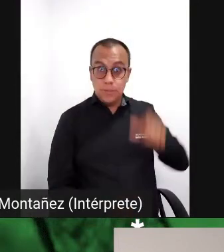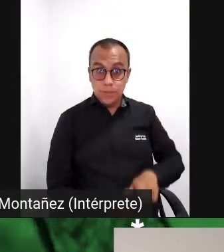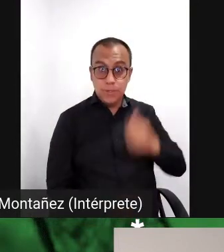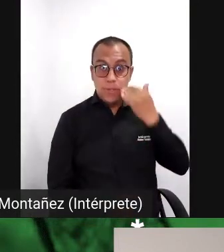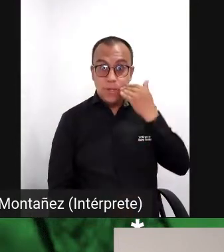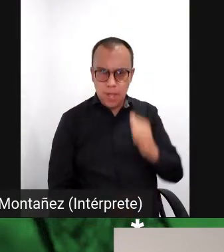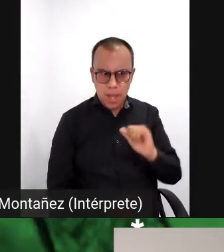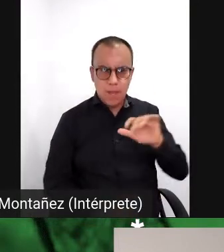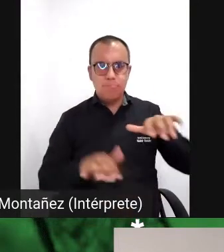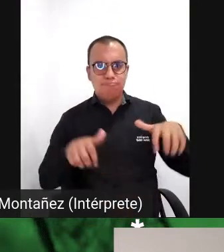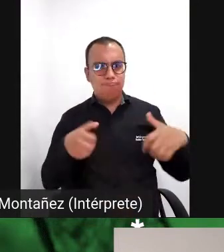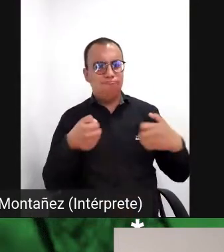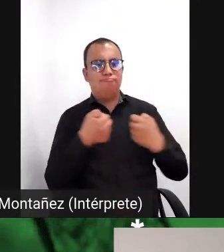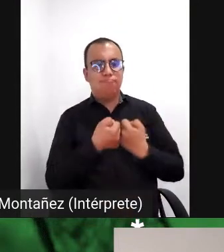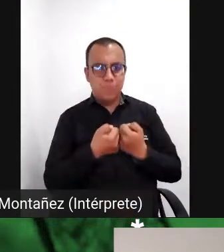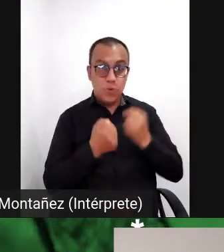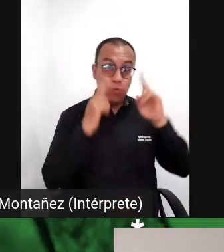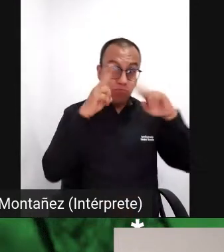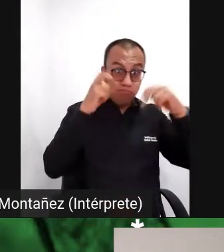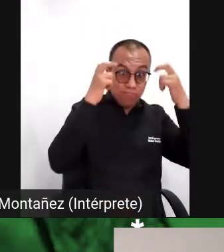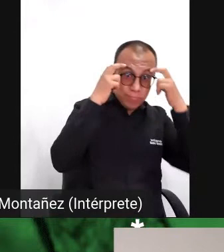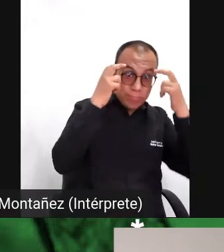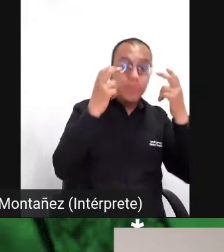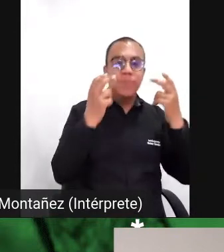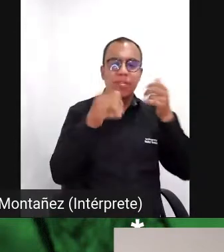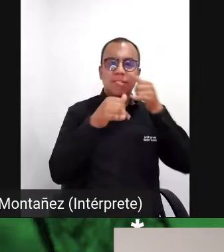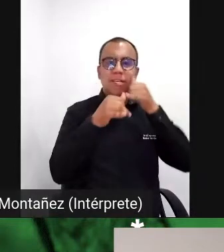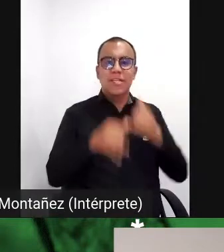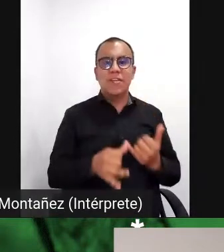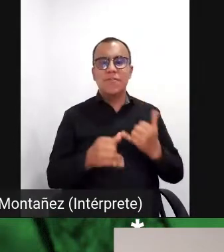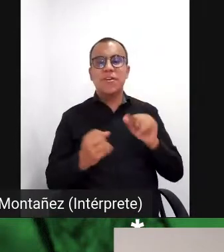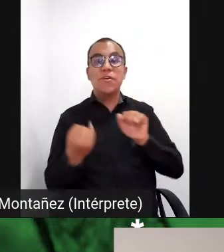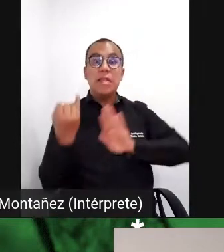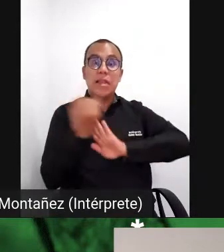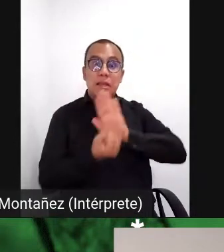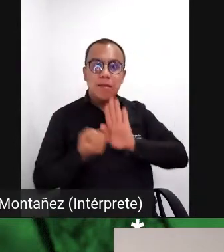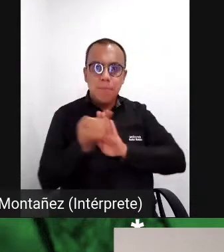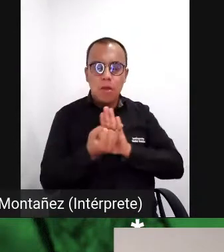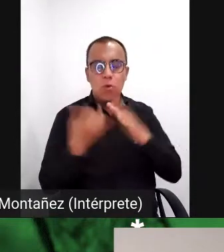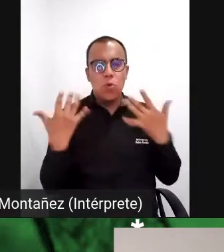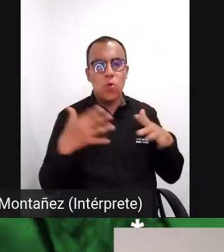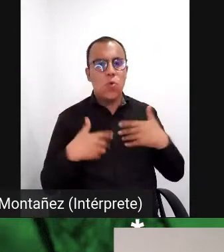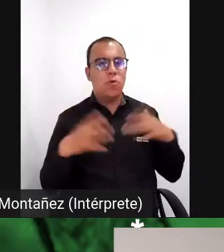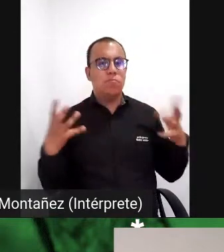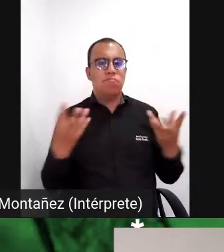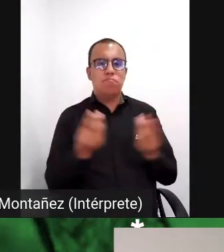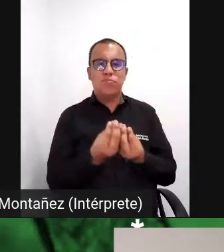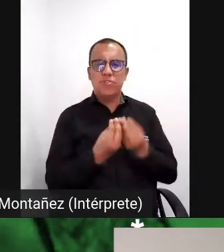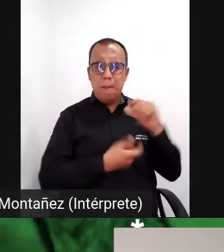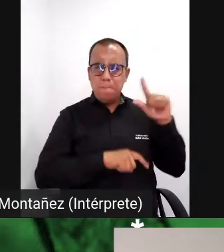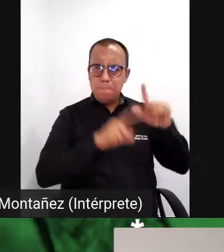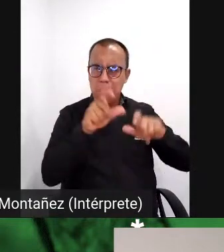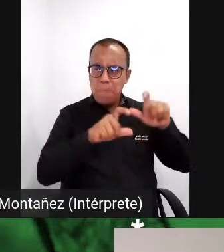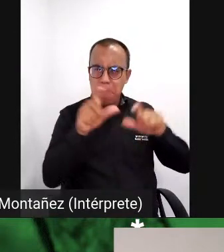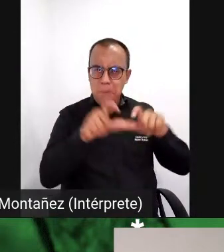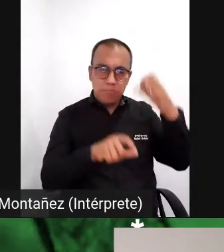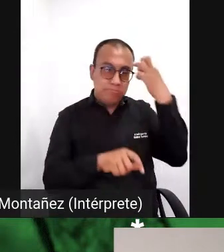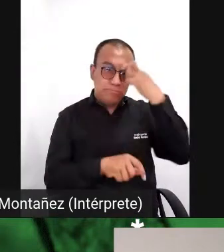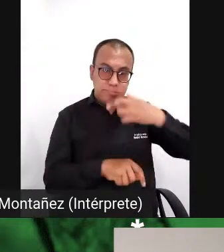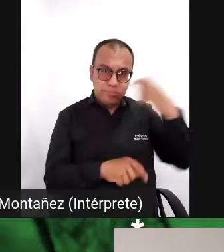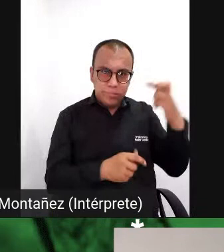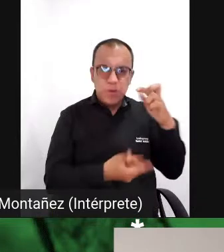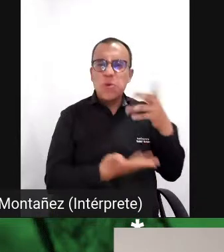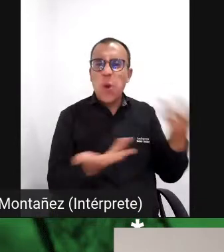vínculo entre el conocimiento científico y la imagen, armamos un gran equipo de fotógrafos. Una parte del material se